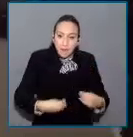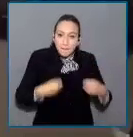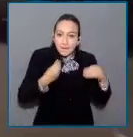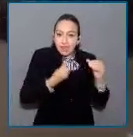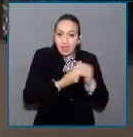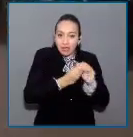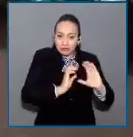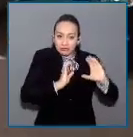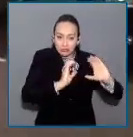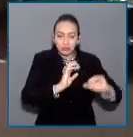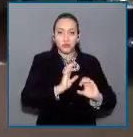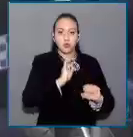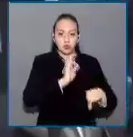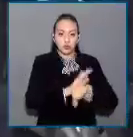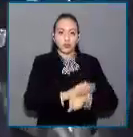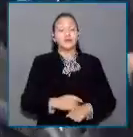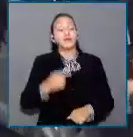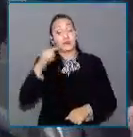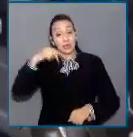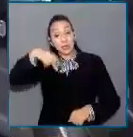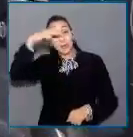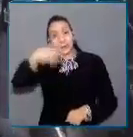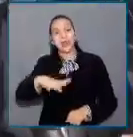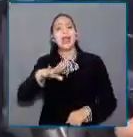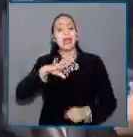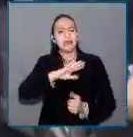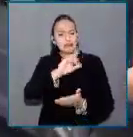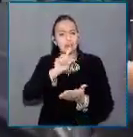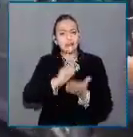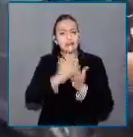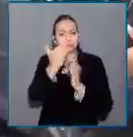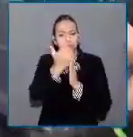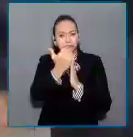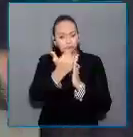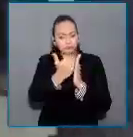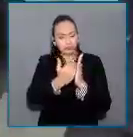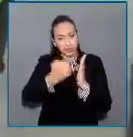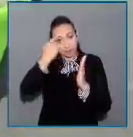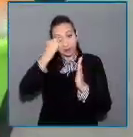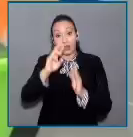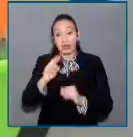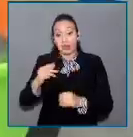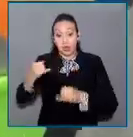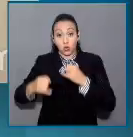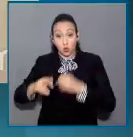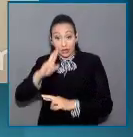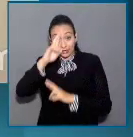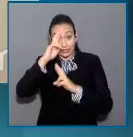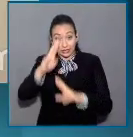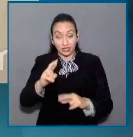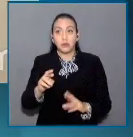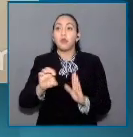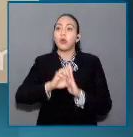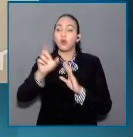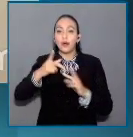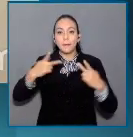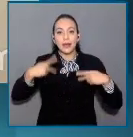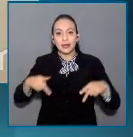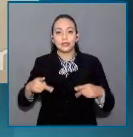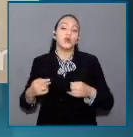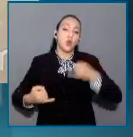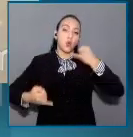país ha establecido los parámetros que se deben respetar cuando los jueces otorgan una orden de cateo. Que los jueces debemos